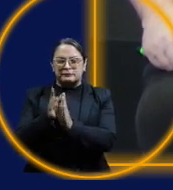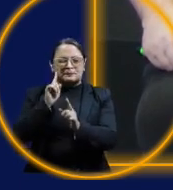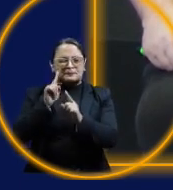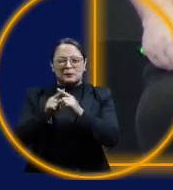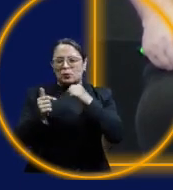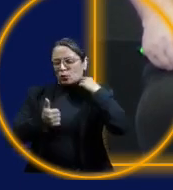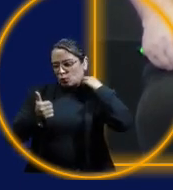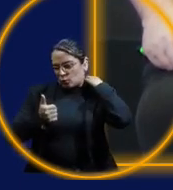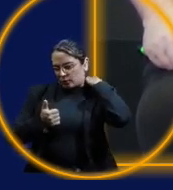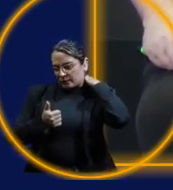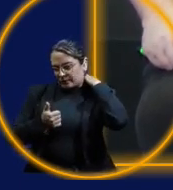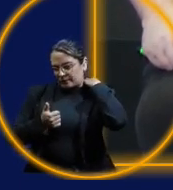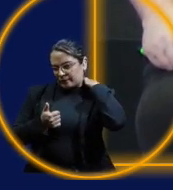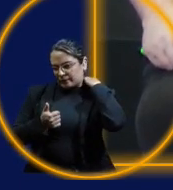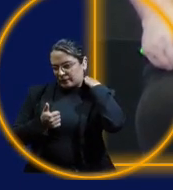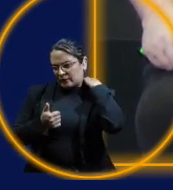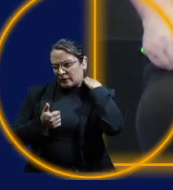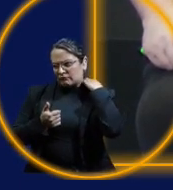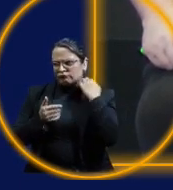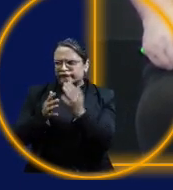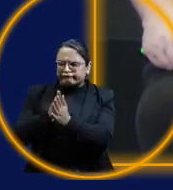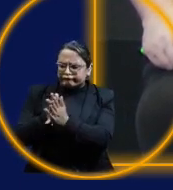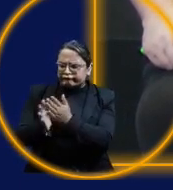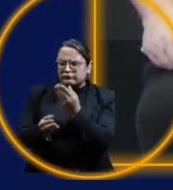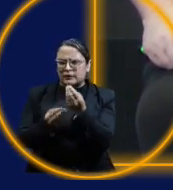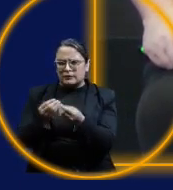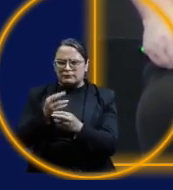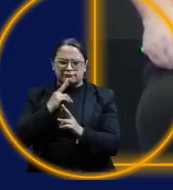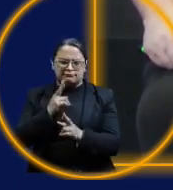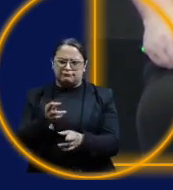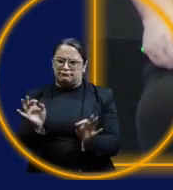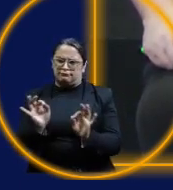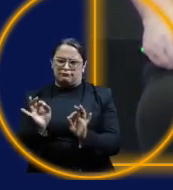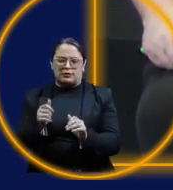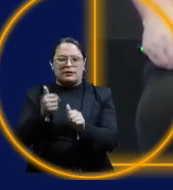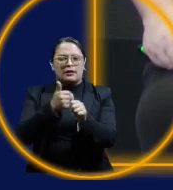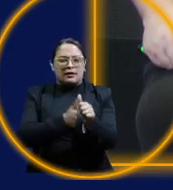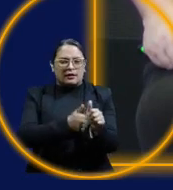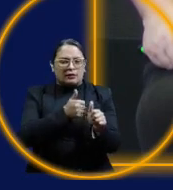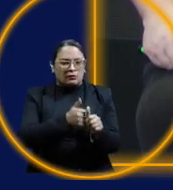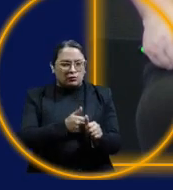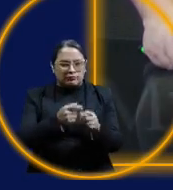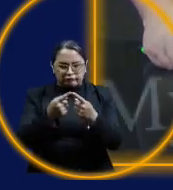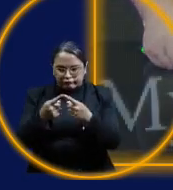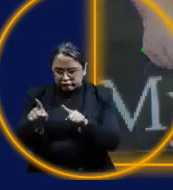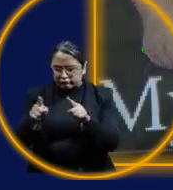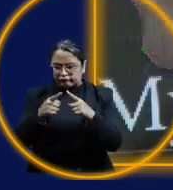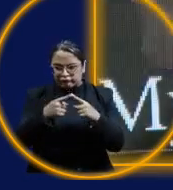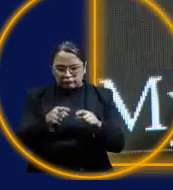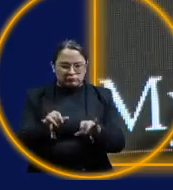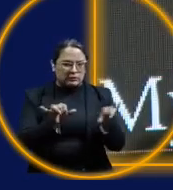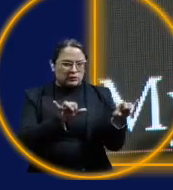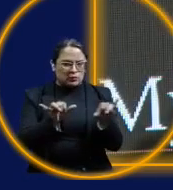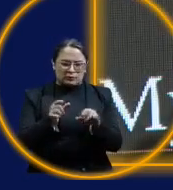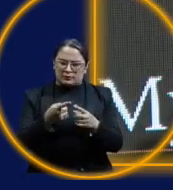mensaje de decir cómo es que se hace y no hay una respuesta así porque cada persona es una persona singular entonces la manera de cóm